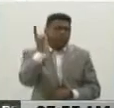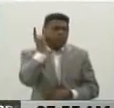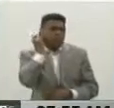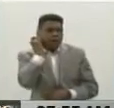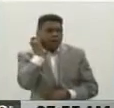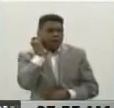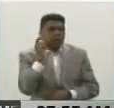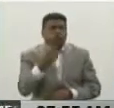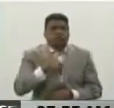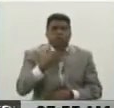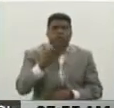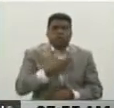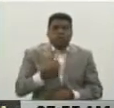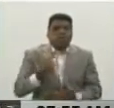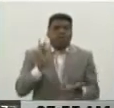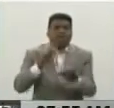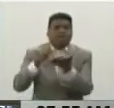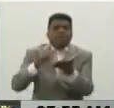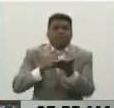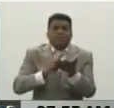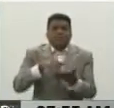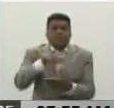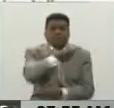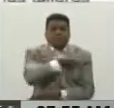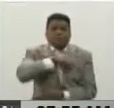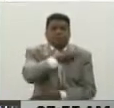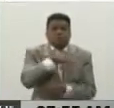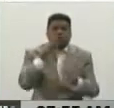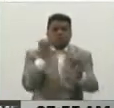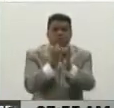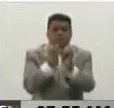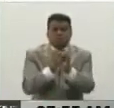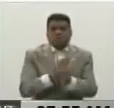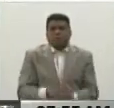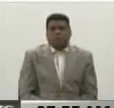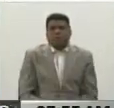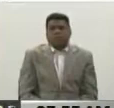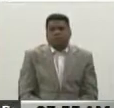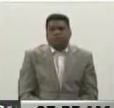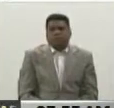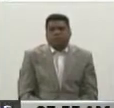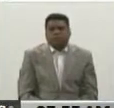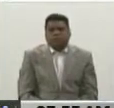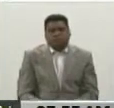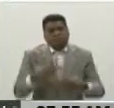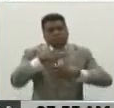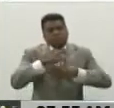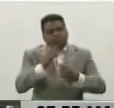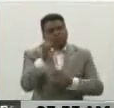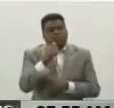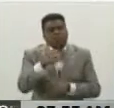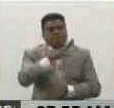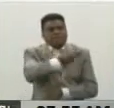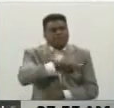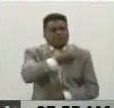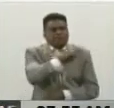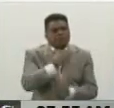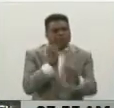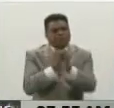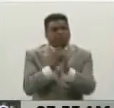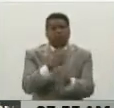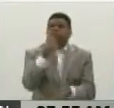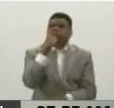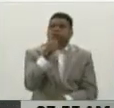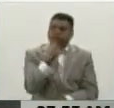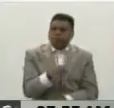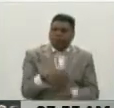en participar como formadora de Robinson Digital. Adelis nos dice, es una gran iniciativa la misión Robinson Digital, es una puerta a